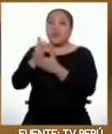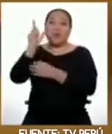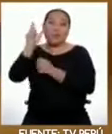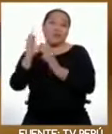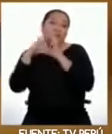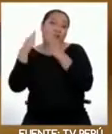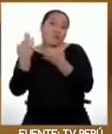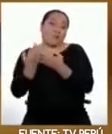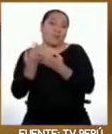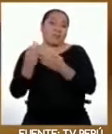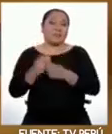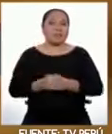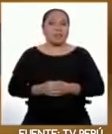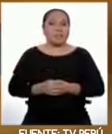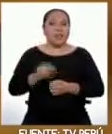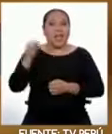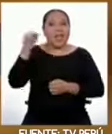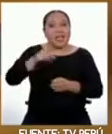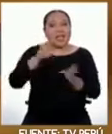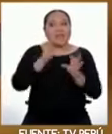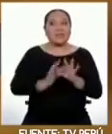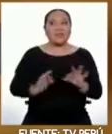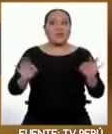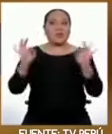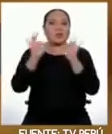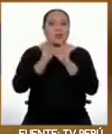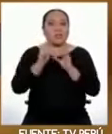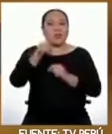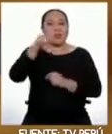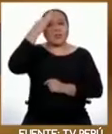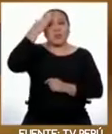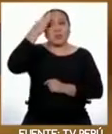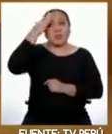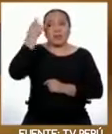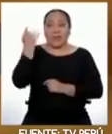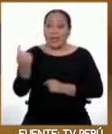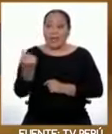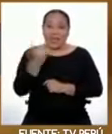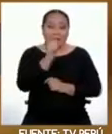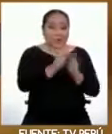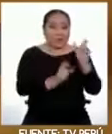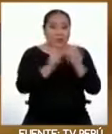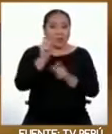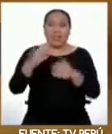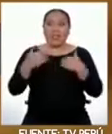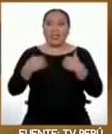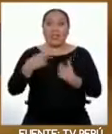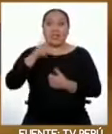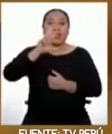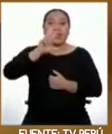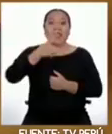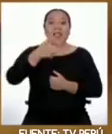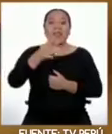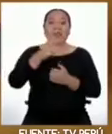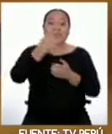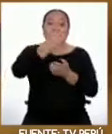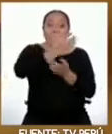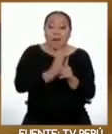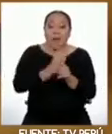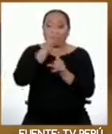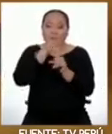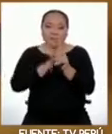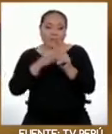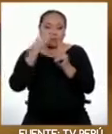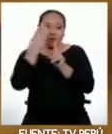familia. Aquí es importante que sepas que los personajes tienen 3 dimensiones.